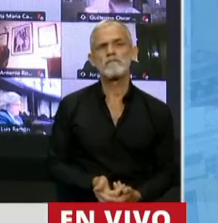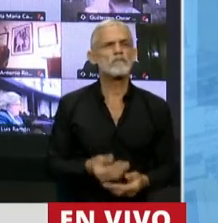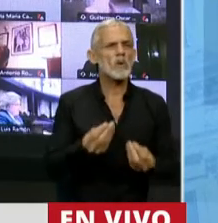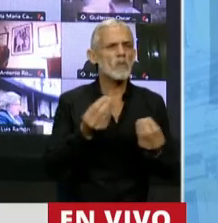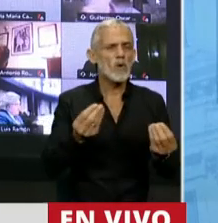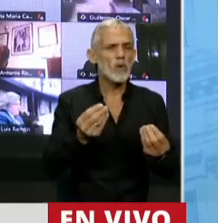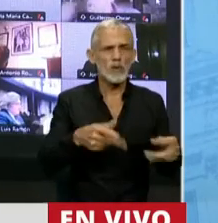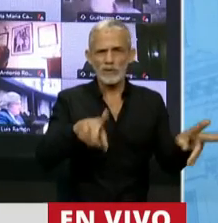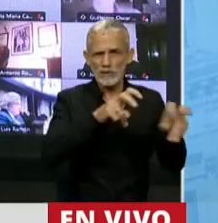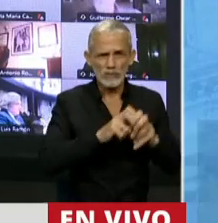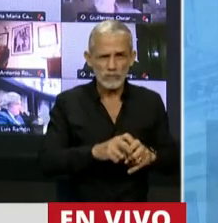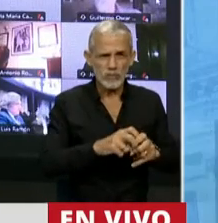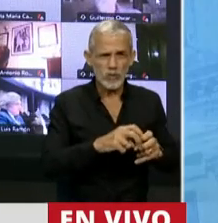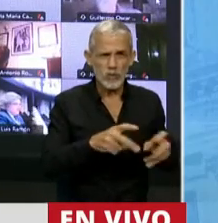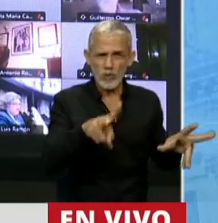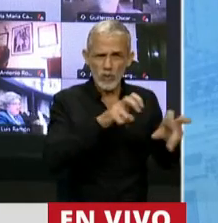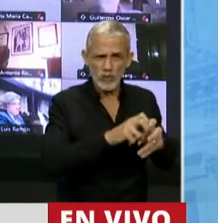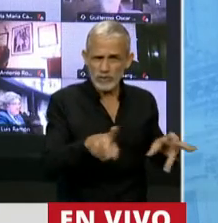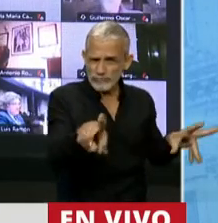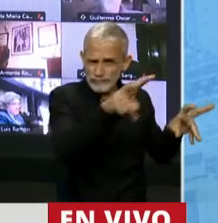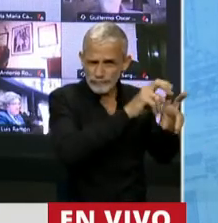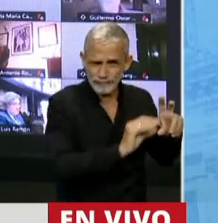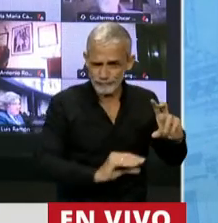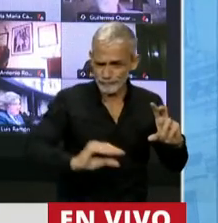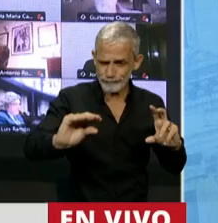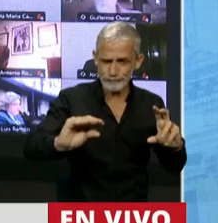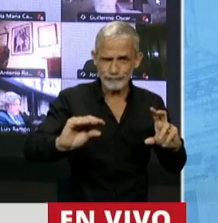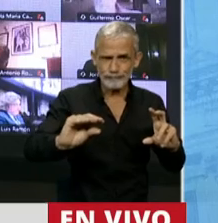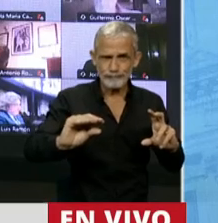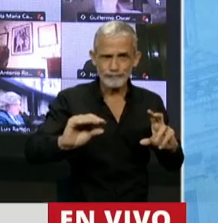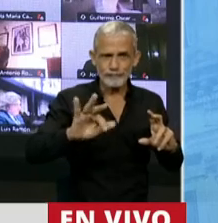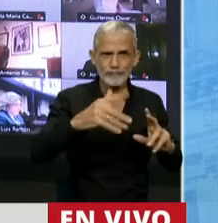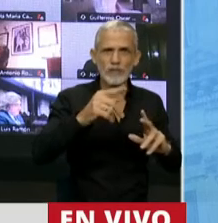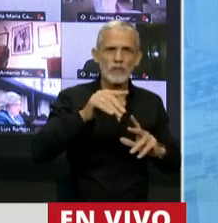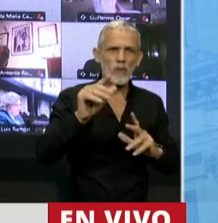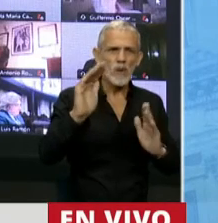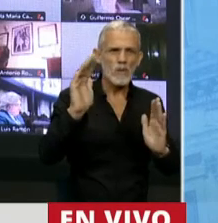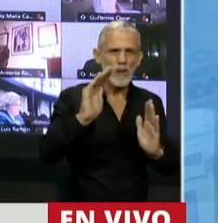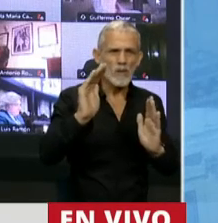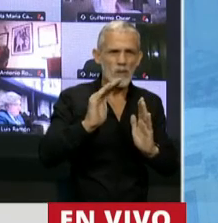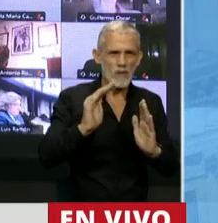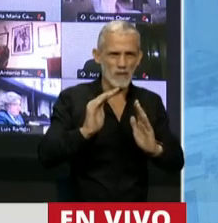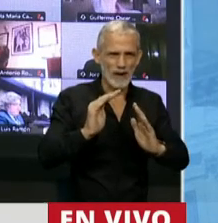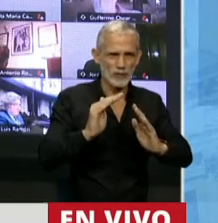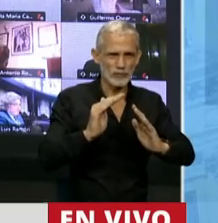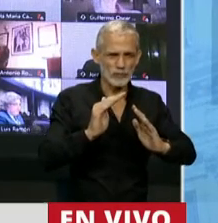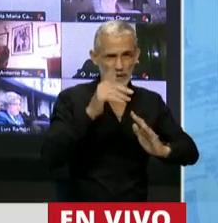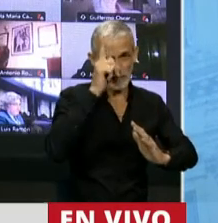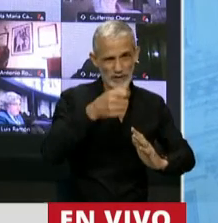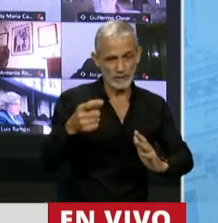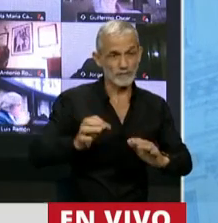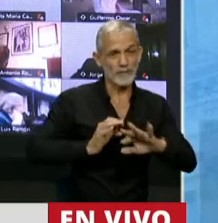porque hubo ingresos de destinado tributario y venta de bienes y servicios que fueron reduciéndose durante esos años en función del traspaso. En el